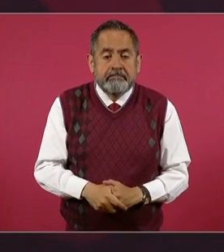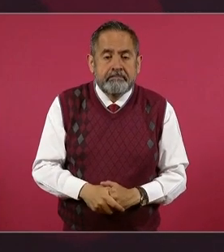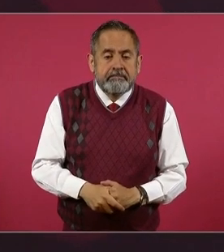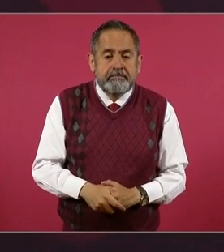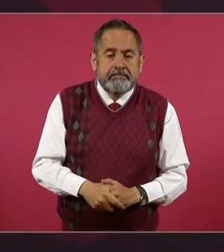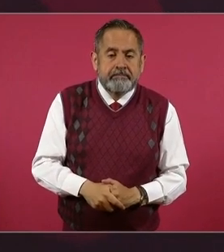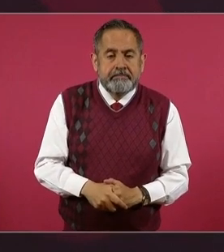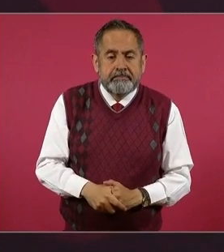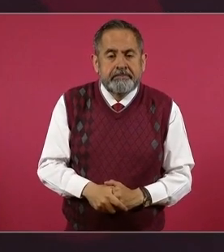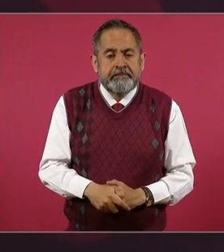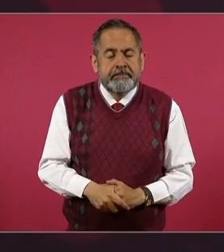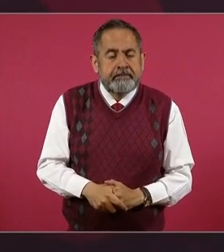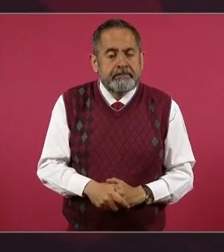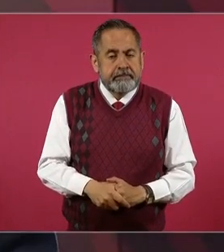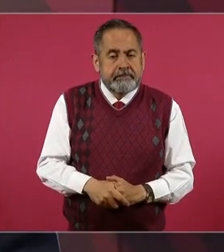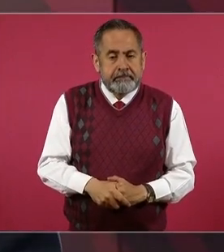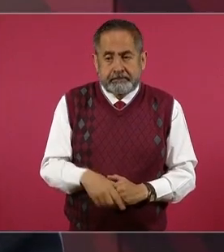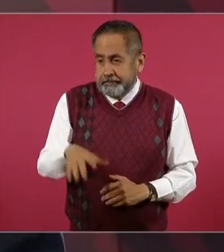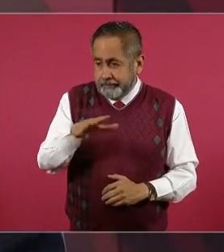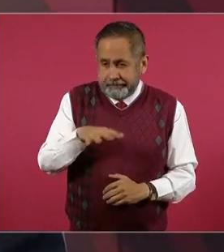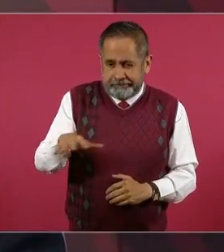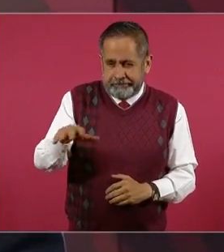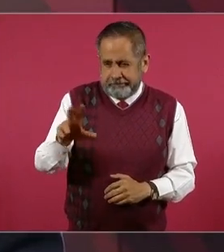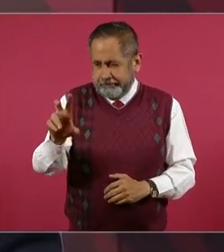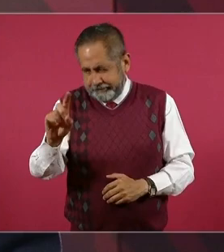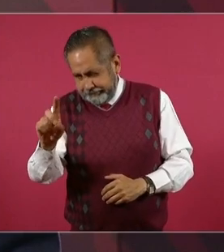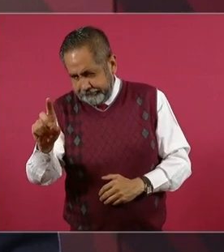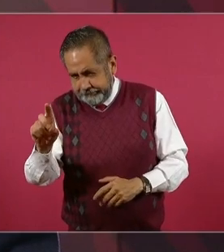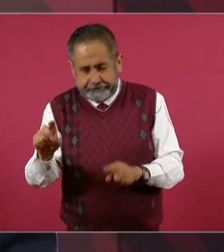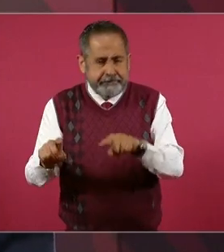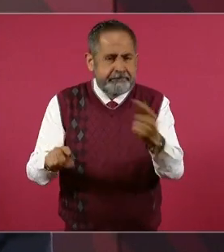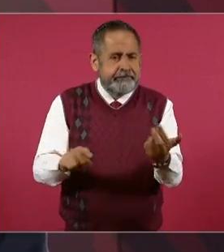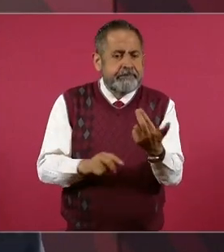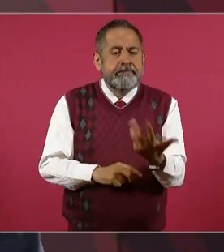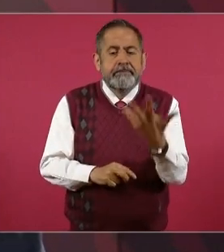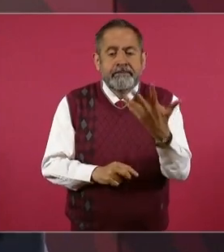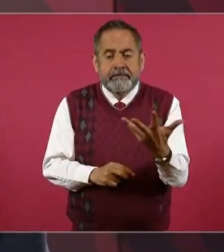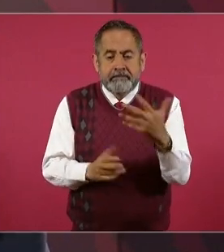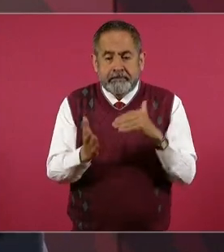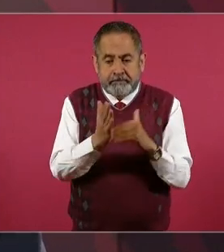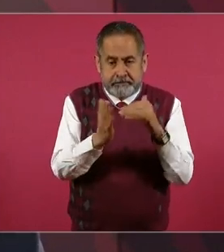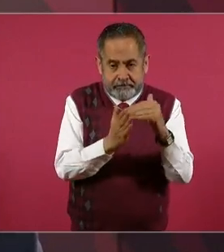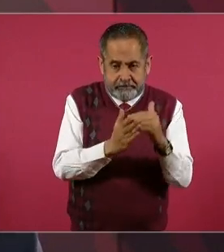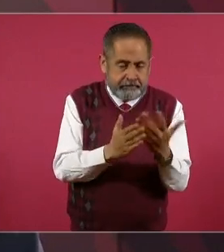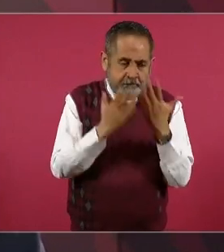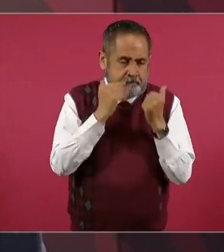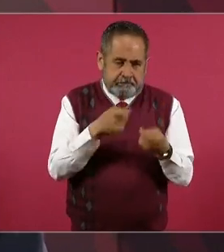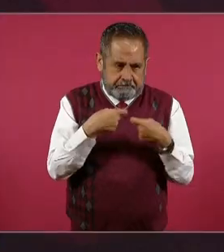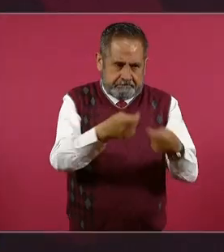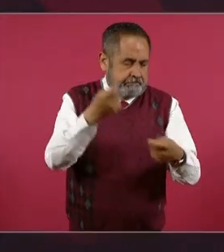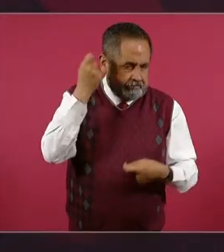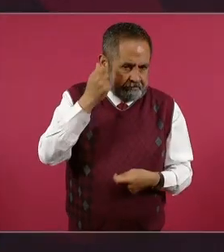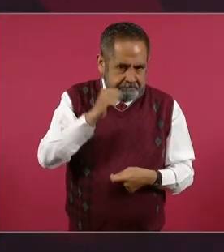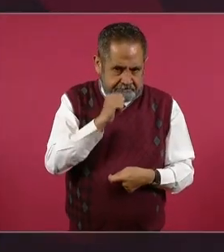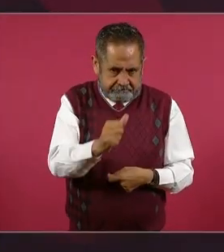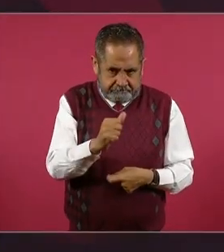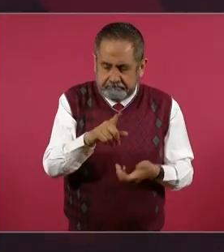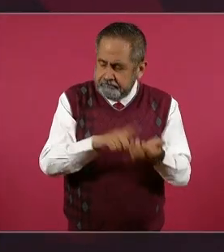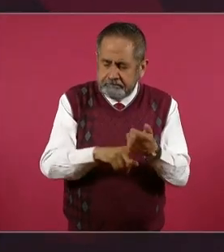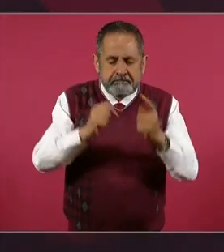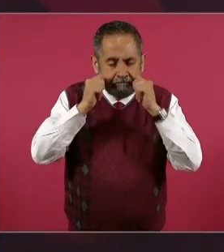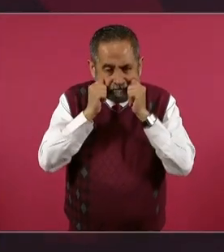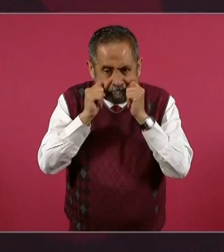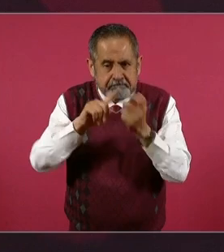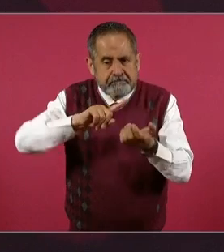Y a los 5 millones que no les llega de manera directa,